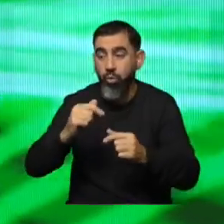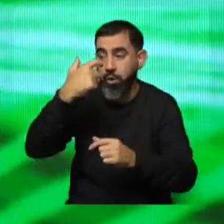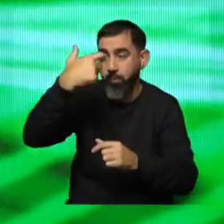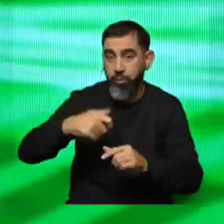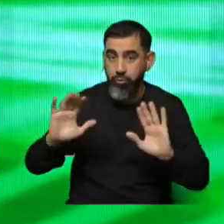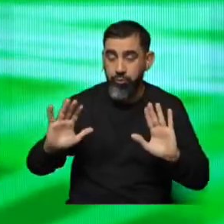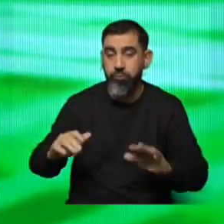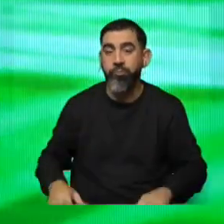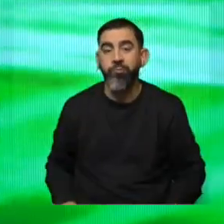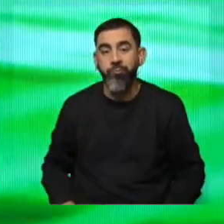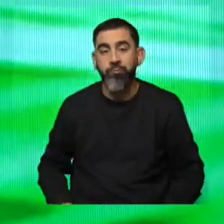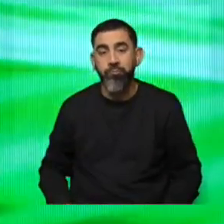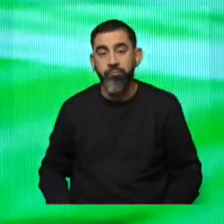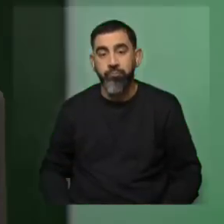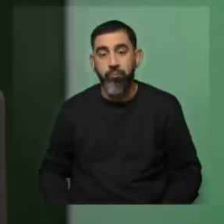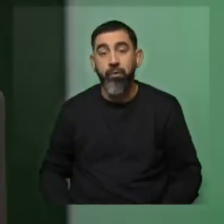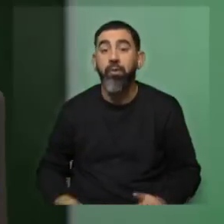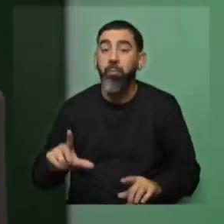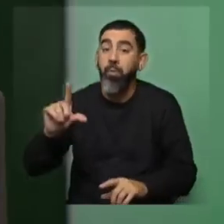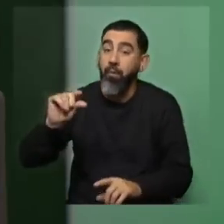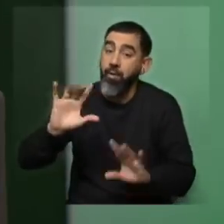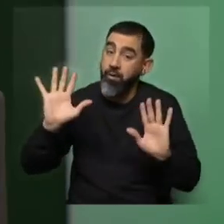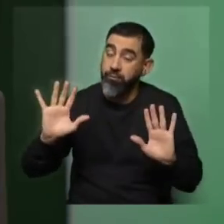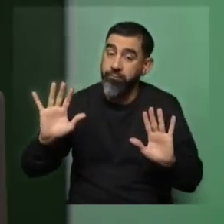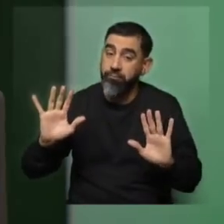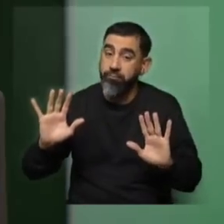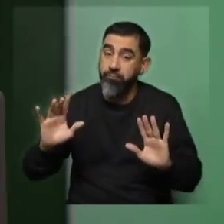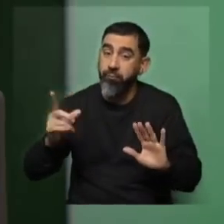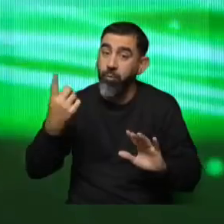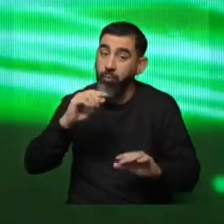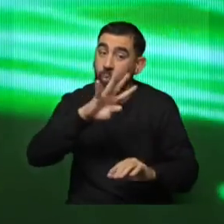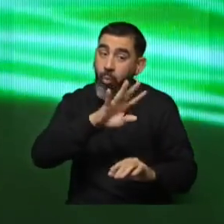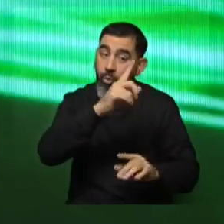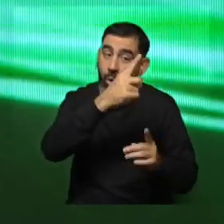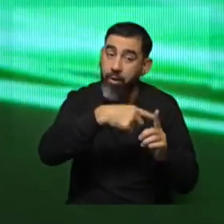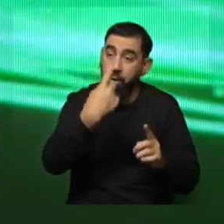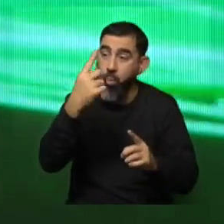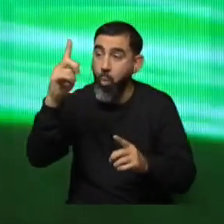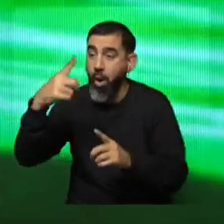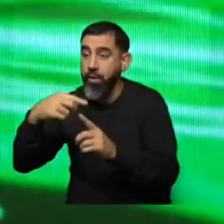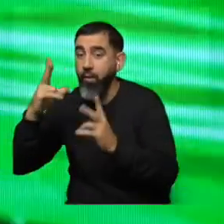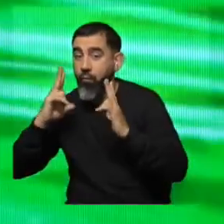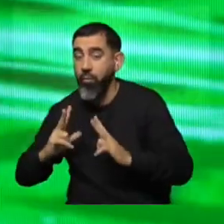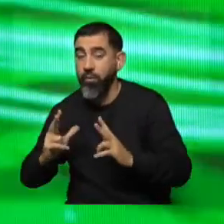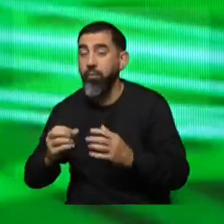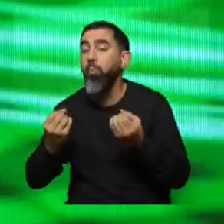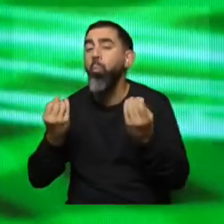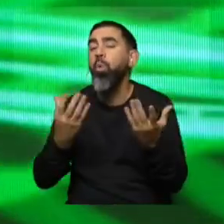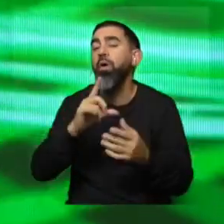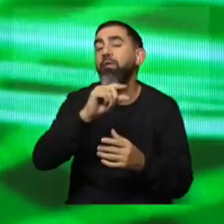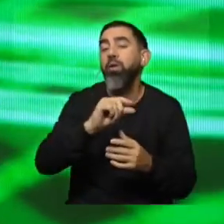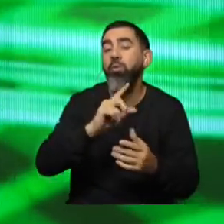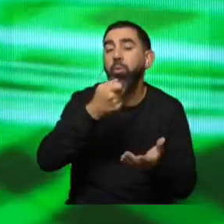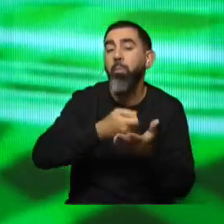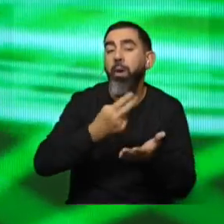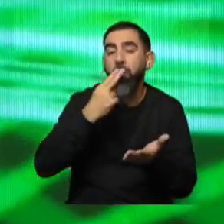entonces ahí Es realmente igual es más barato por algo es que va ganando el cuatro a uno por qué porque pasa por qué pasa que es más barato porque no